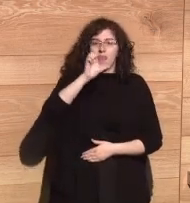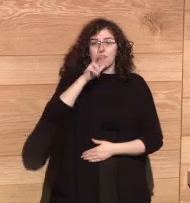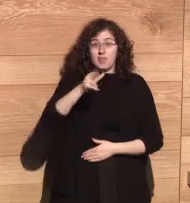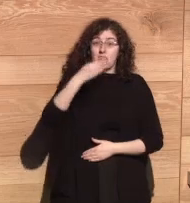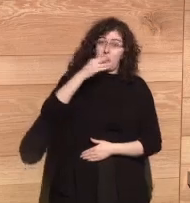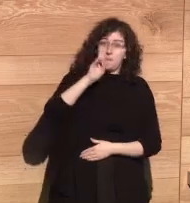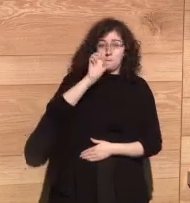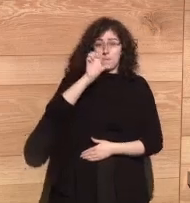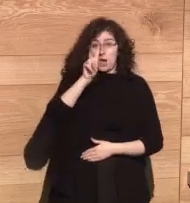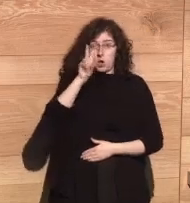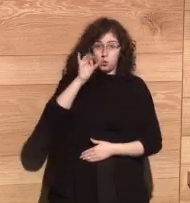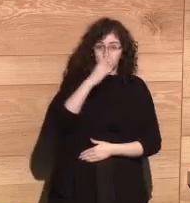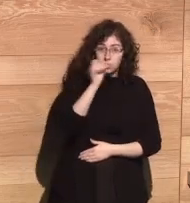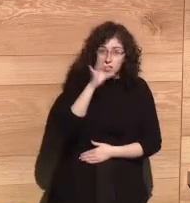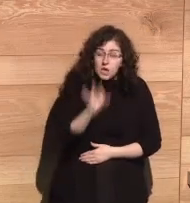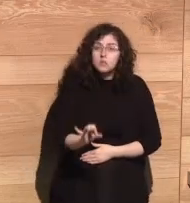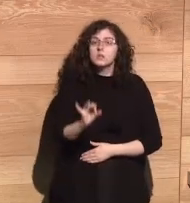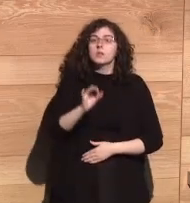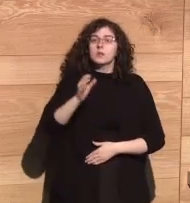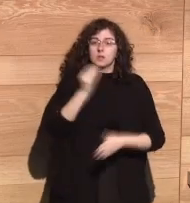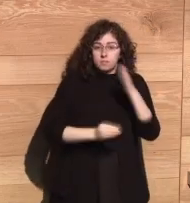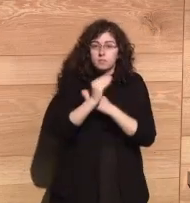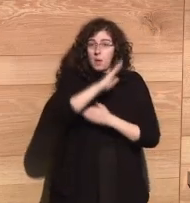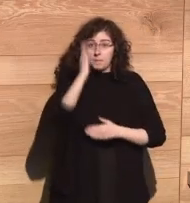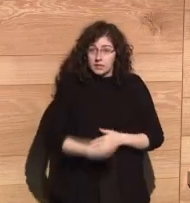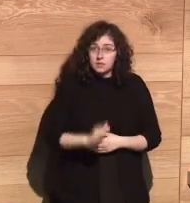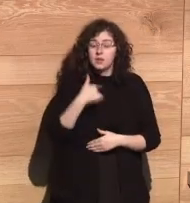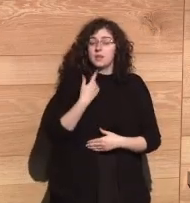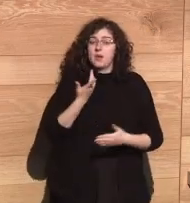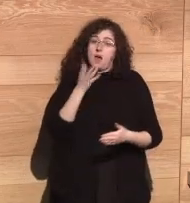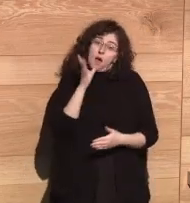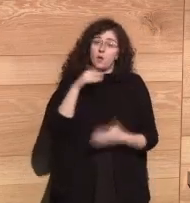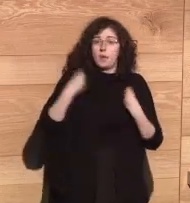fotógrafa brasileña, afincada en Phoenix, me parece,